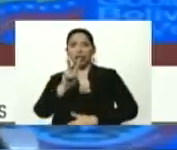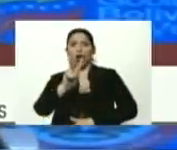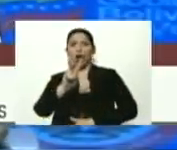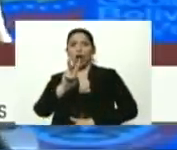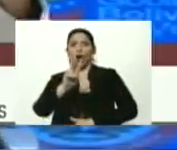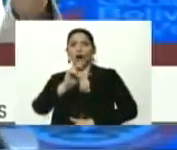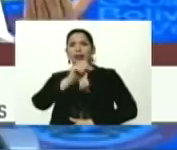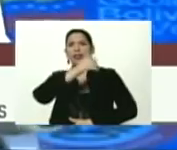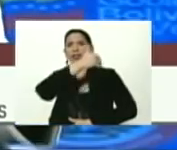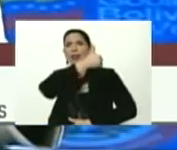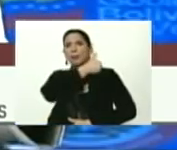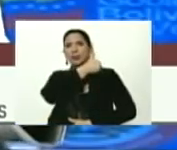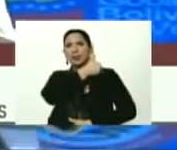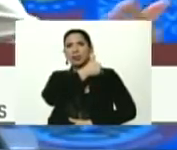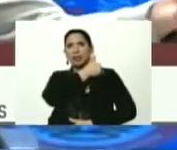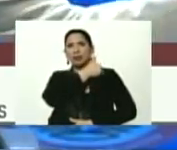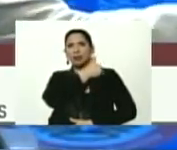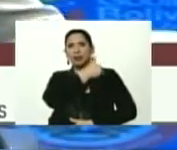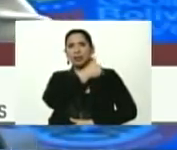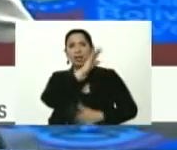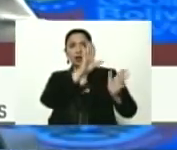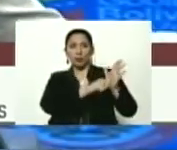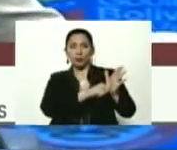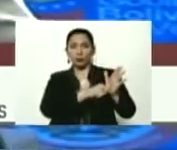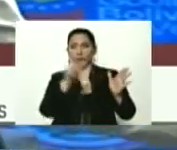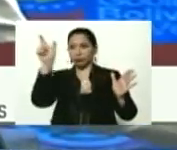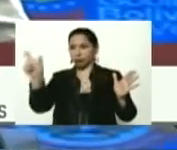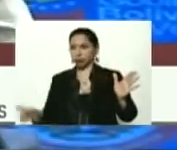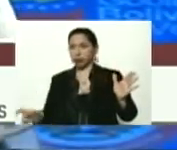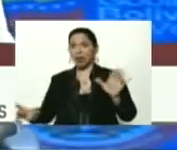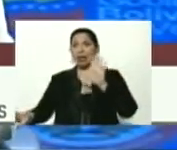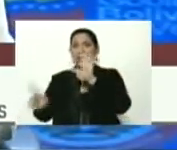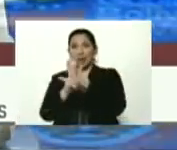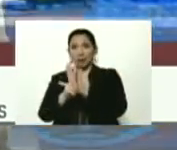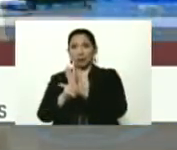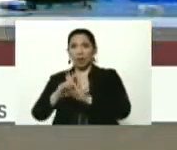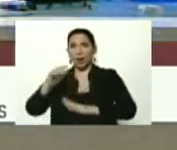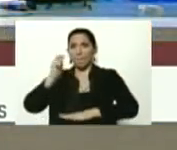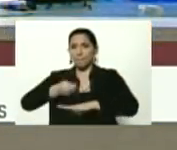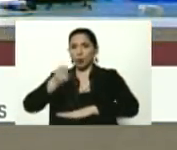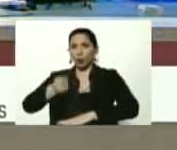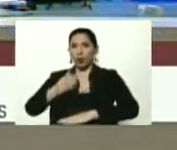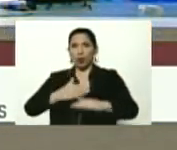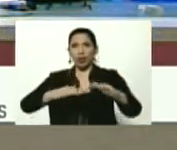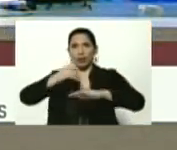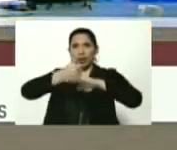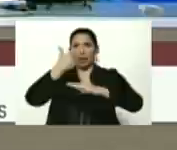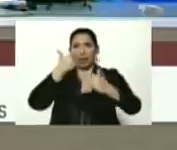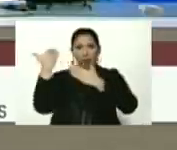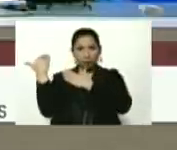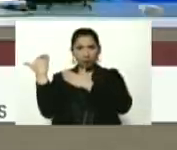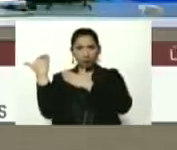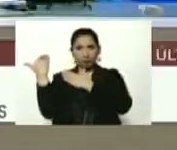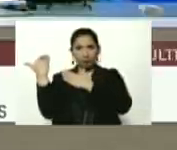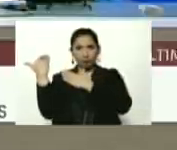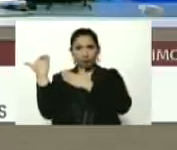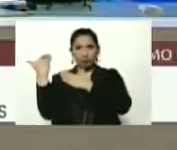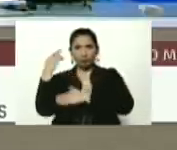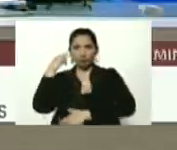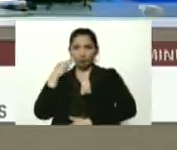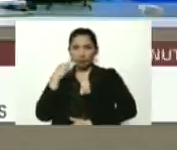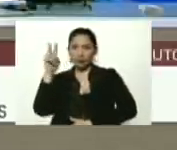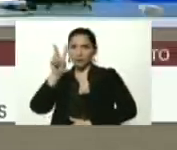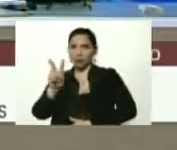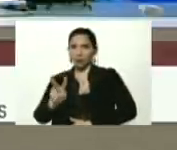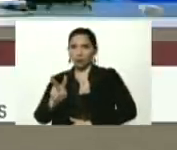representantes, el usurpador y el representante legítimo, Procurador General de la República Bolivariana